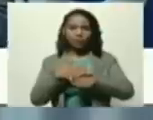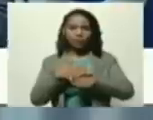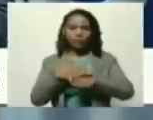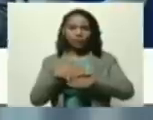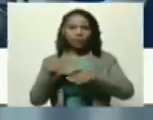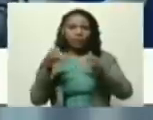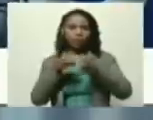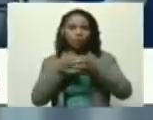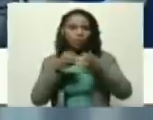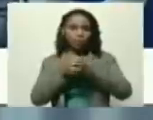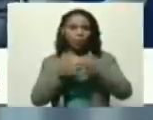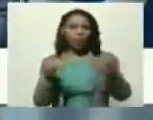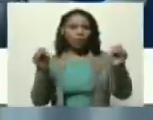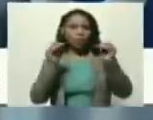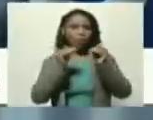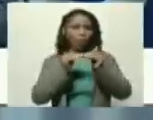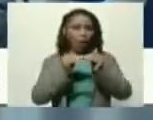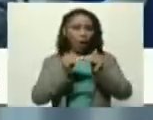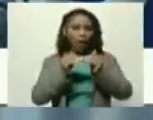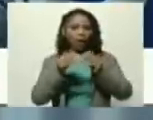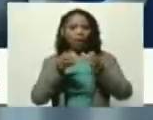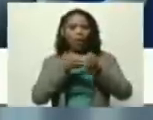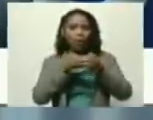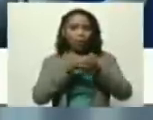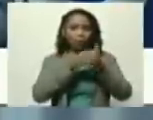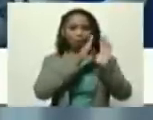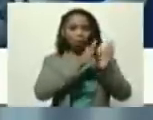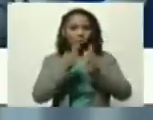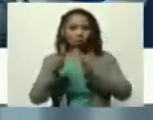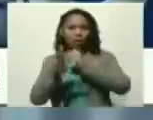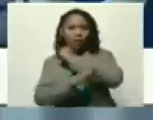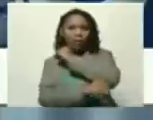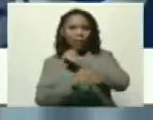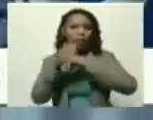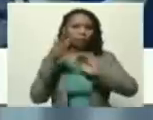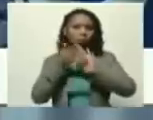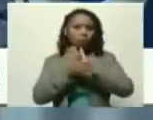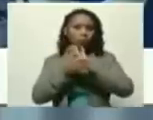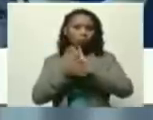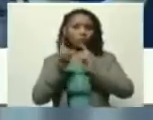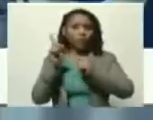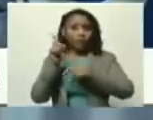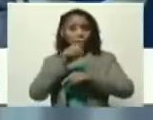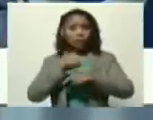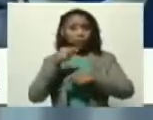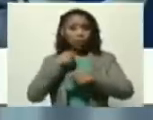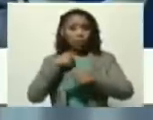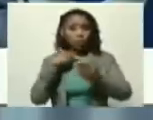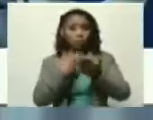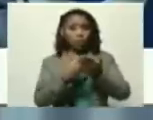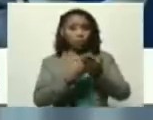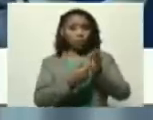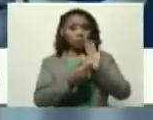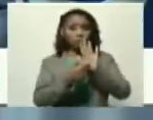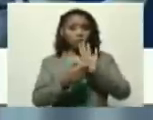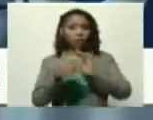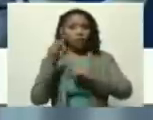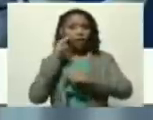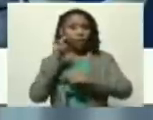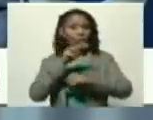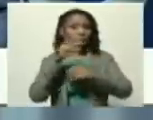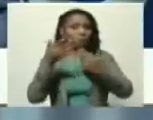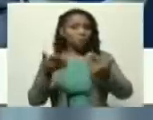delincuencia organizada, derechos humanos, etcétera. Entre esas circulares está esta que acabo de mostrar, que tiene que ver